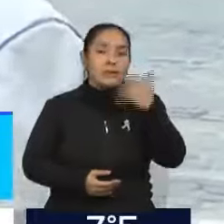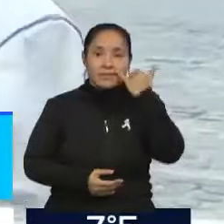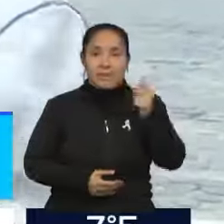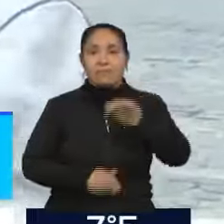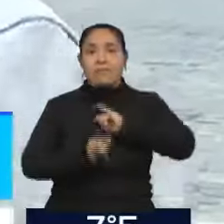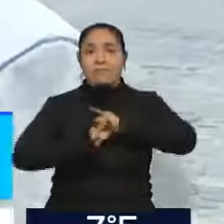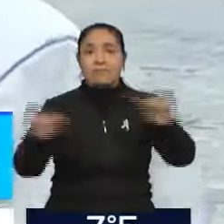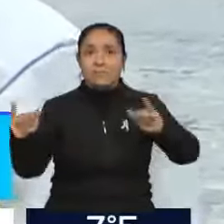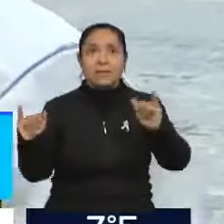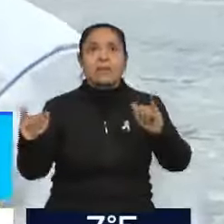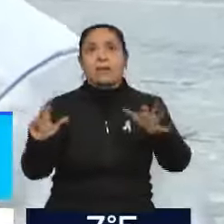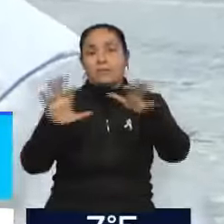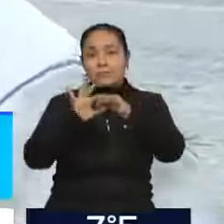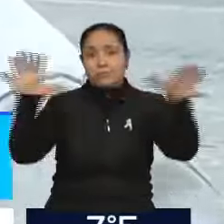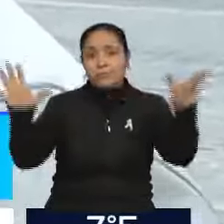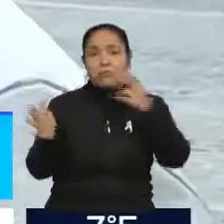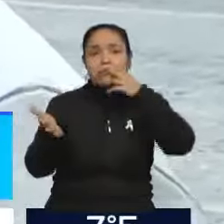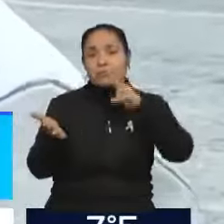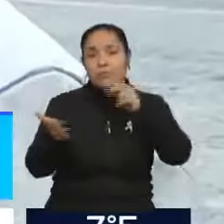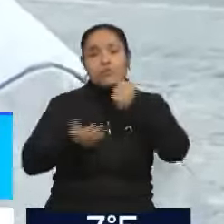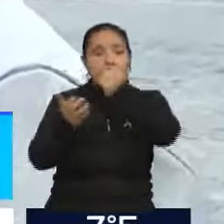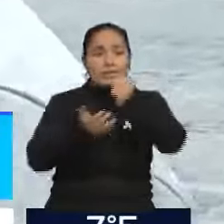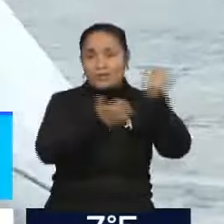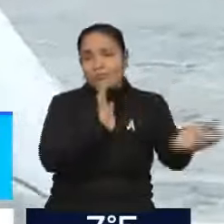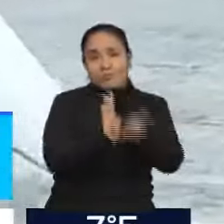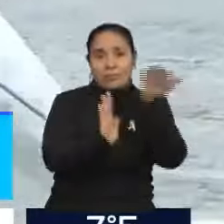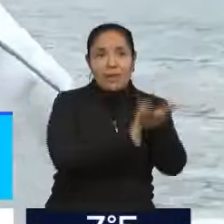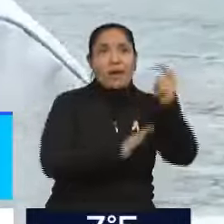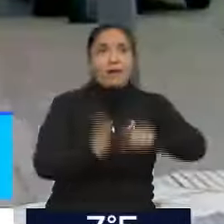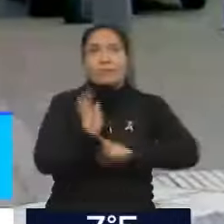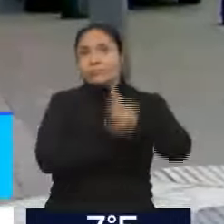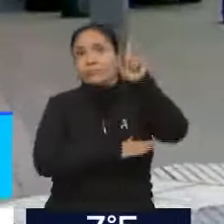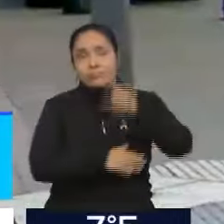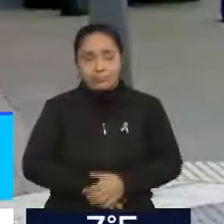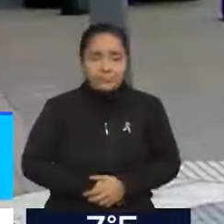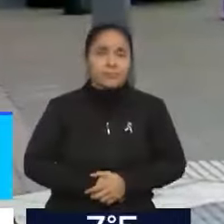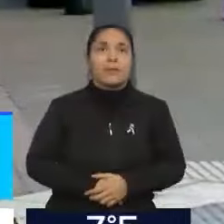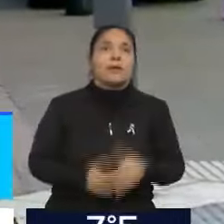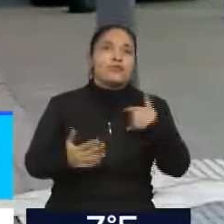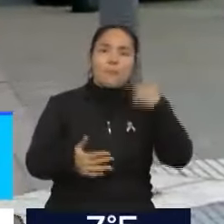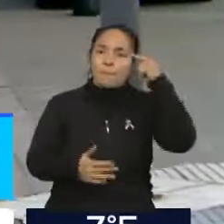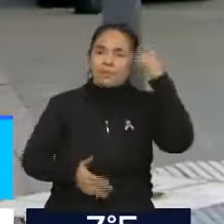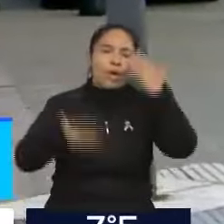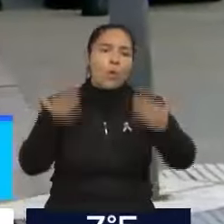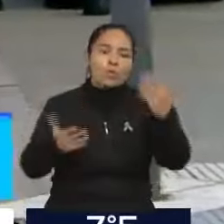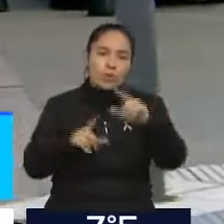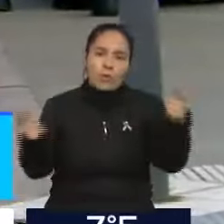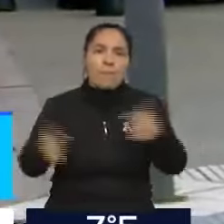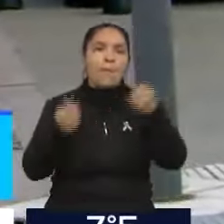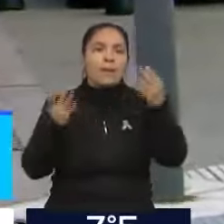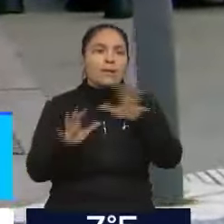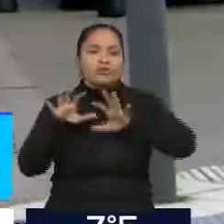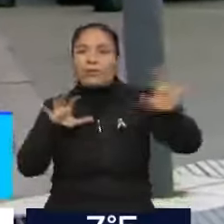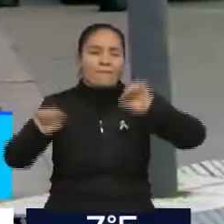a liberar todos los subsidios, así que vienen unos tarifazos de aquello. Y lo veo injusto porque es una de las zonas más frías